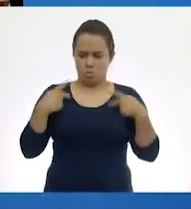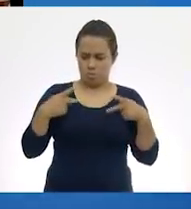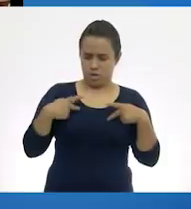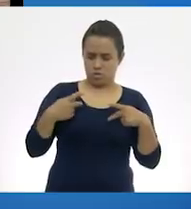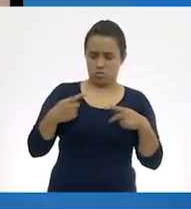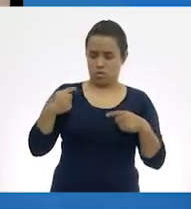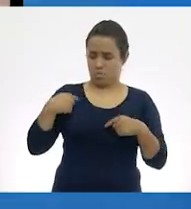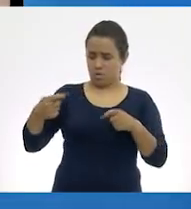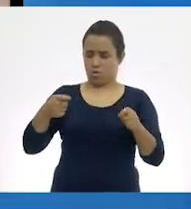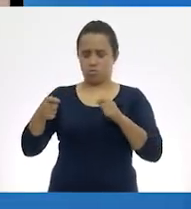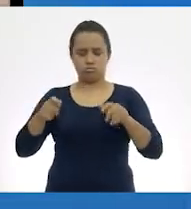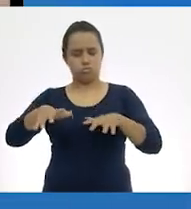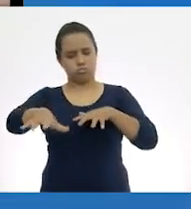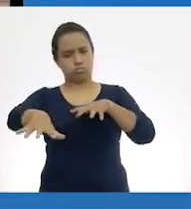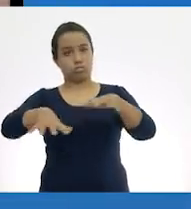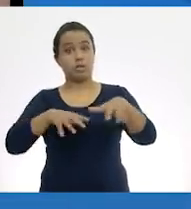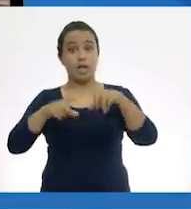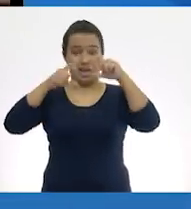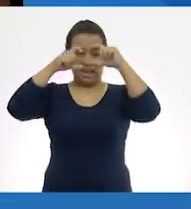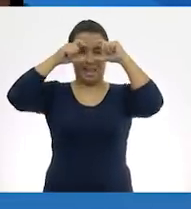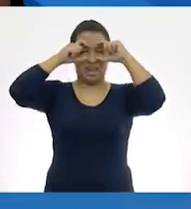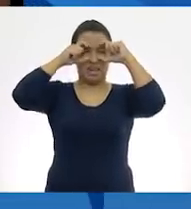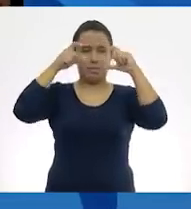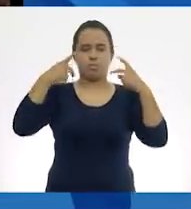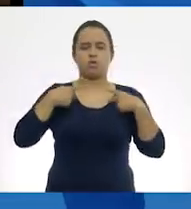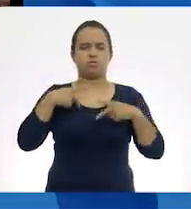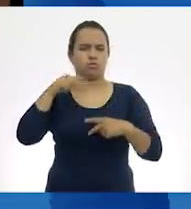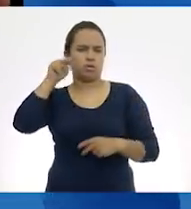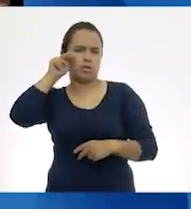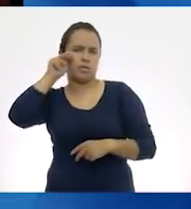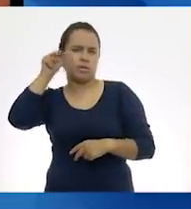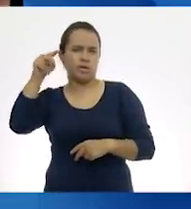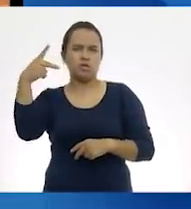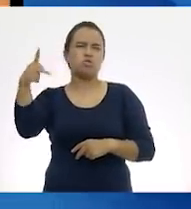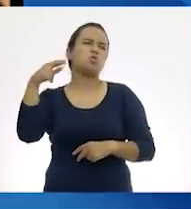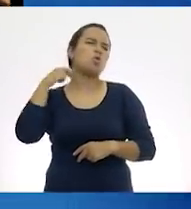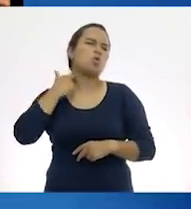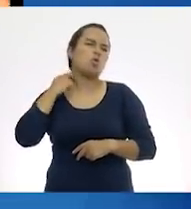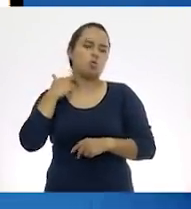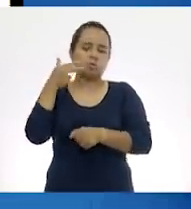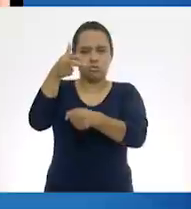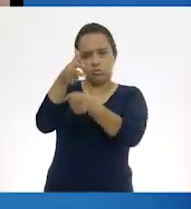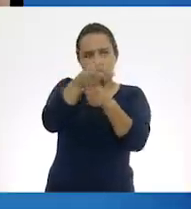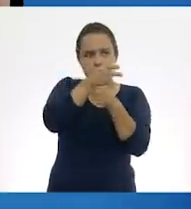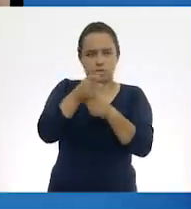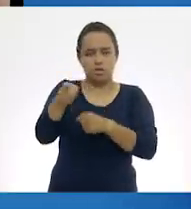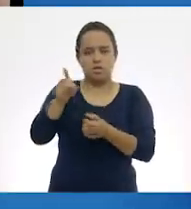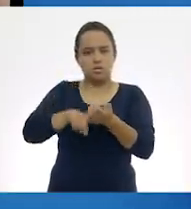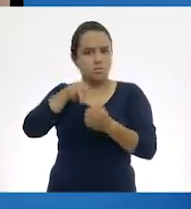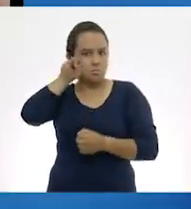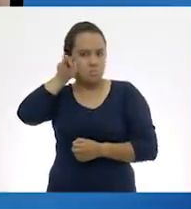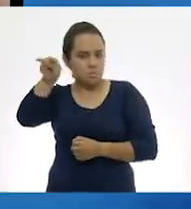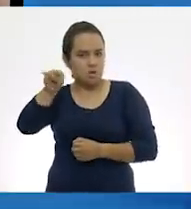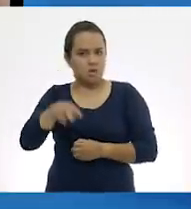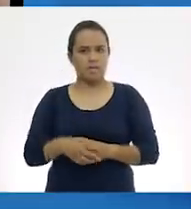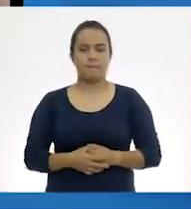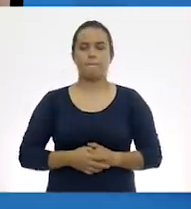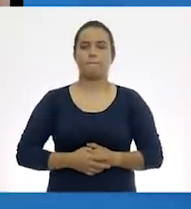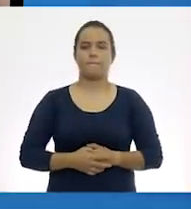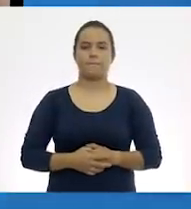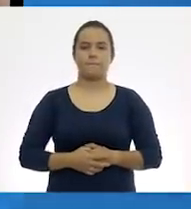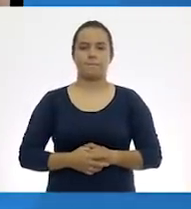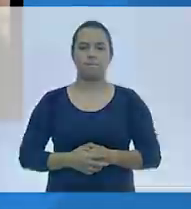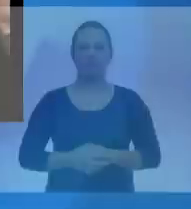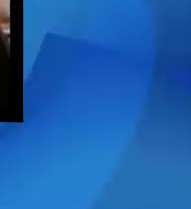lo controla. A través de los lentes, el operador observa lo que la cámara del robot graba. On the operator side,